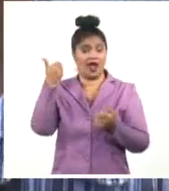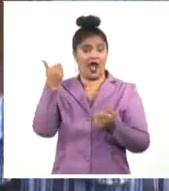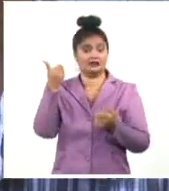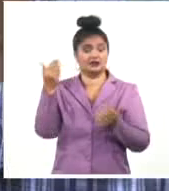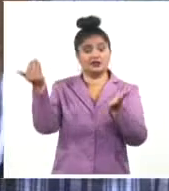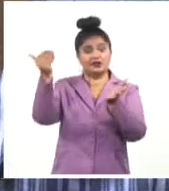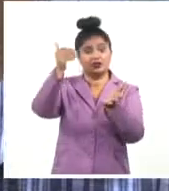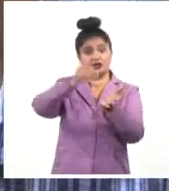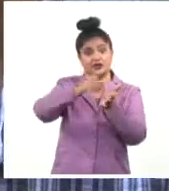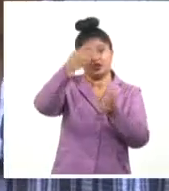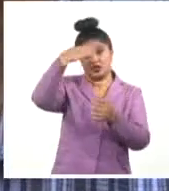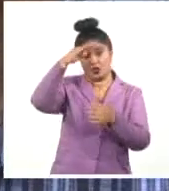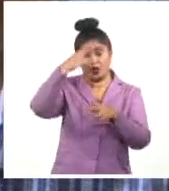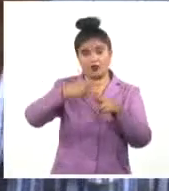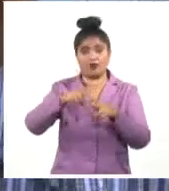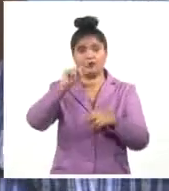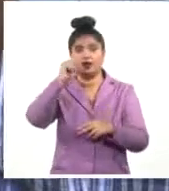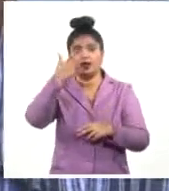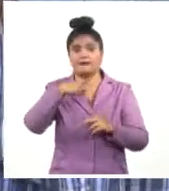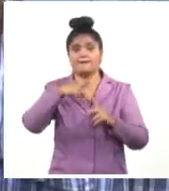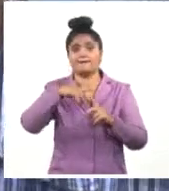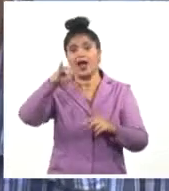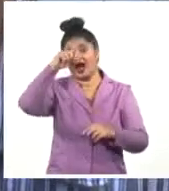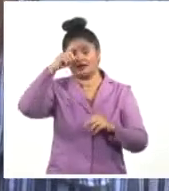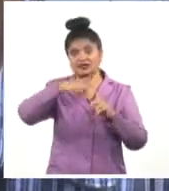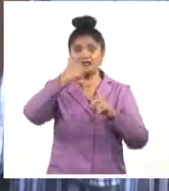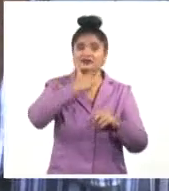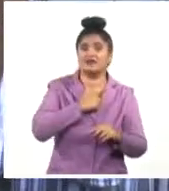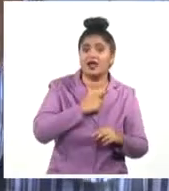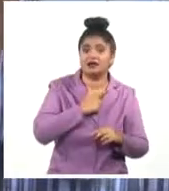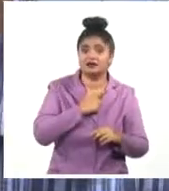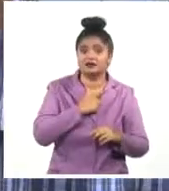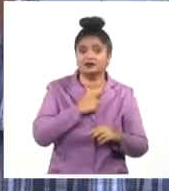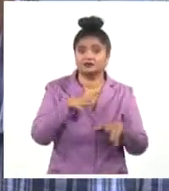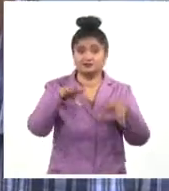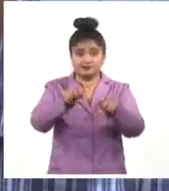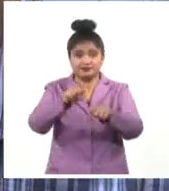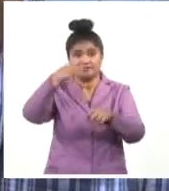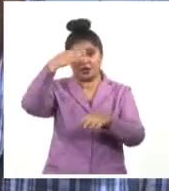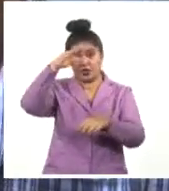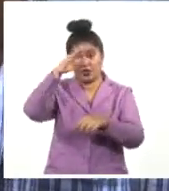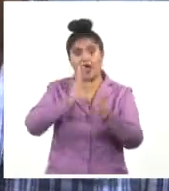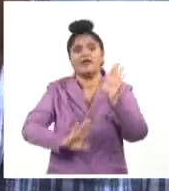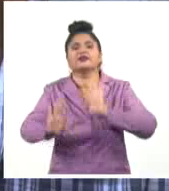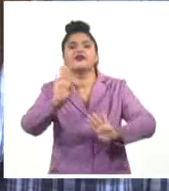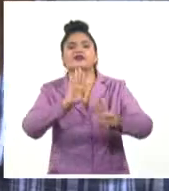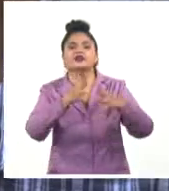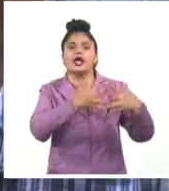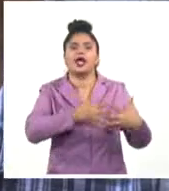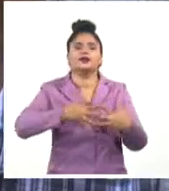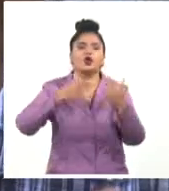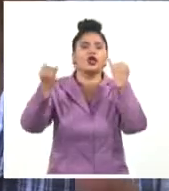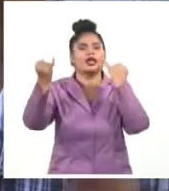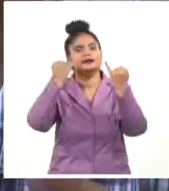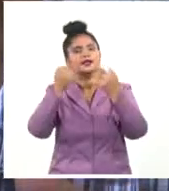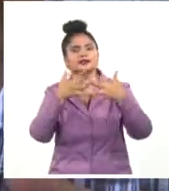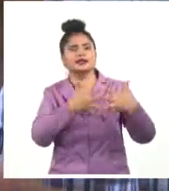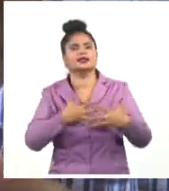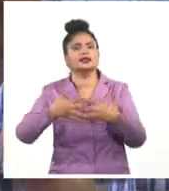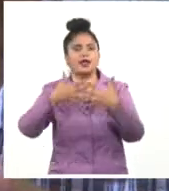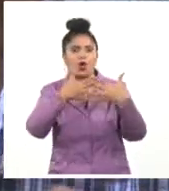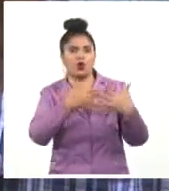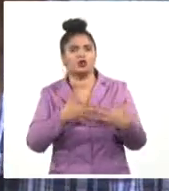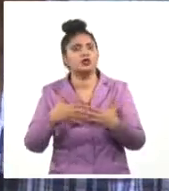y sencillo, y hay generaciones de cubanos que desgraciadamente le hacen más caso a